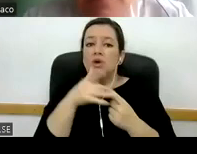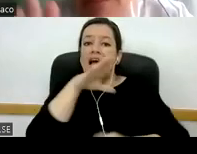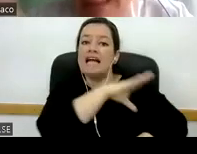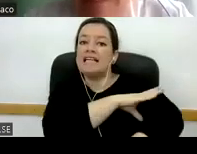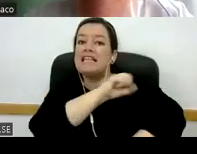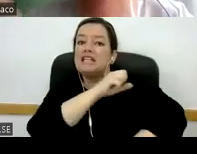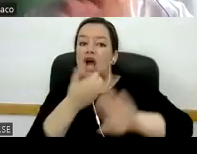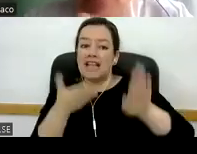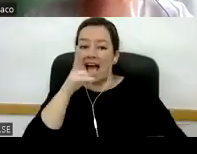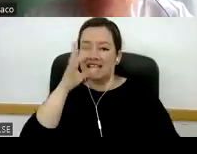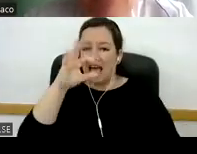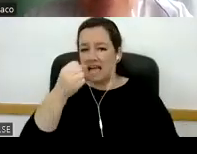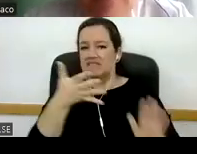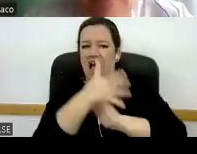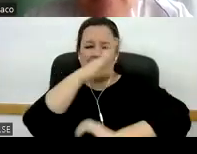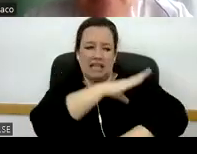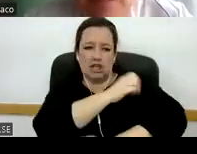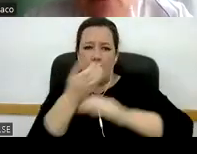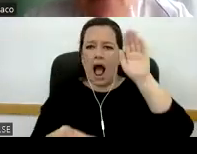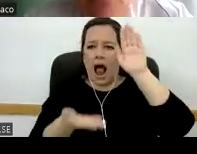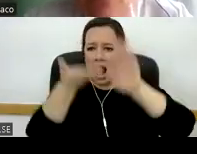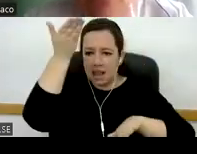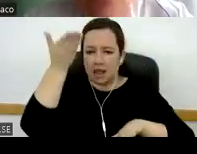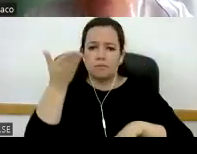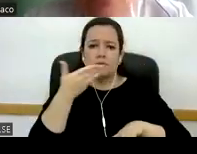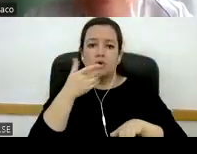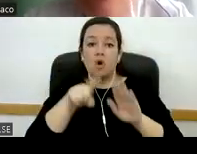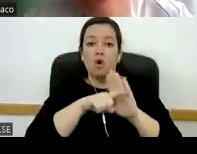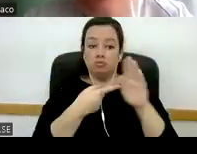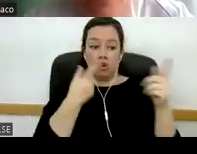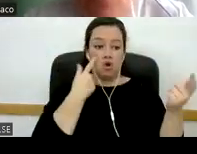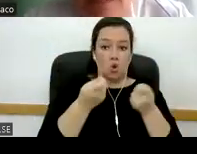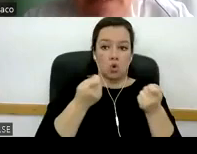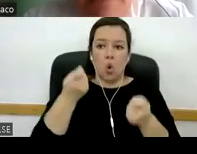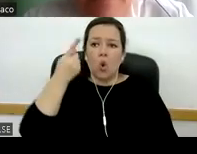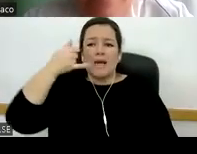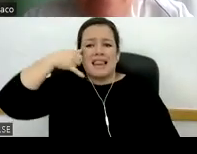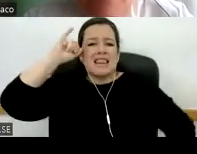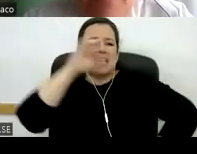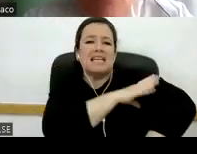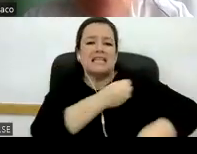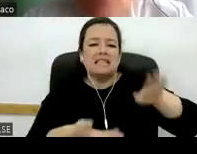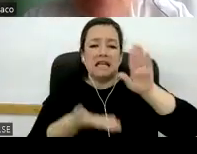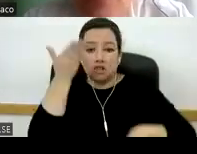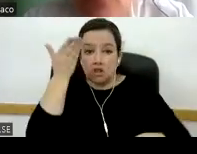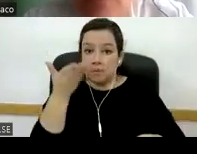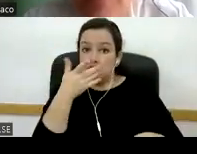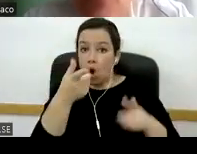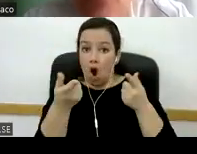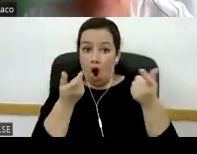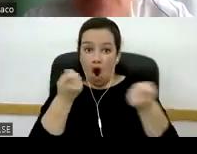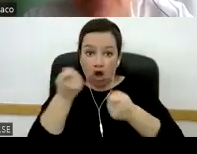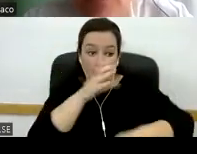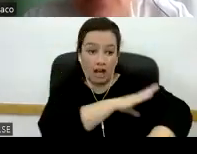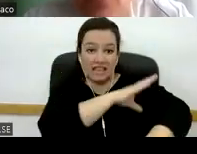hipertensión aislada, todo el resto de factores de riesgo cardiovascular los tenemos controlados y actuamos sobre ella. Vale, pues un buen control de la tensión arterial